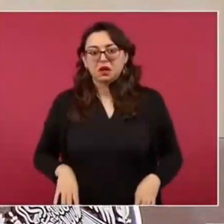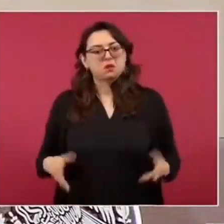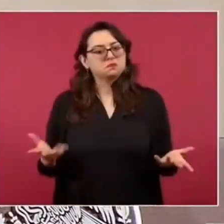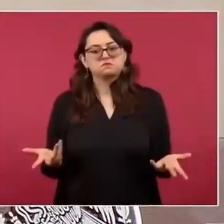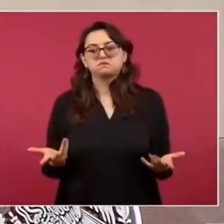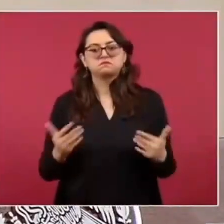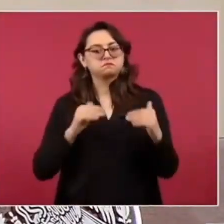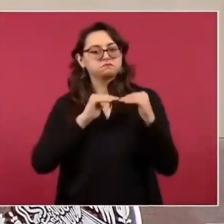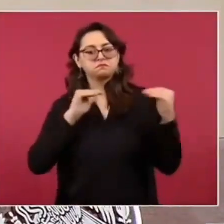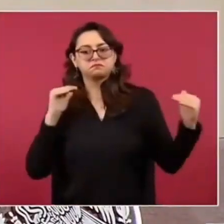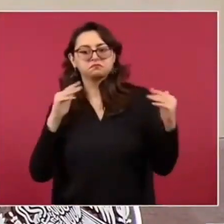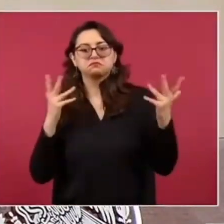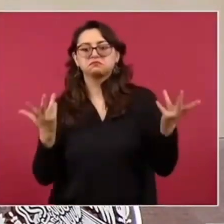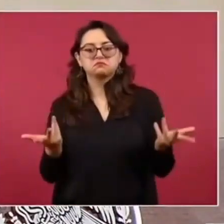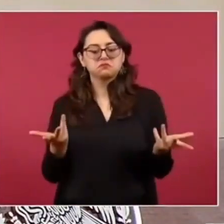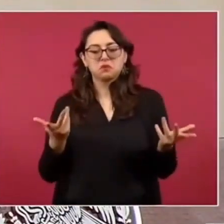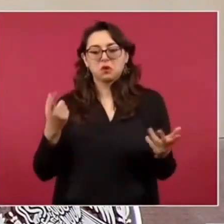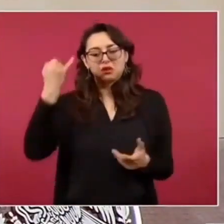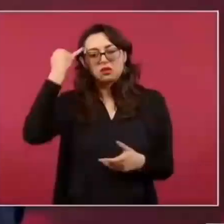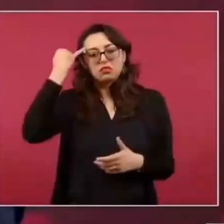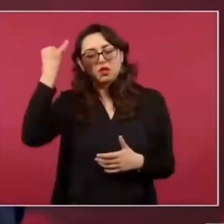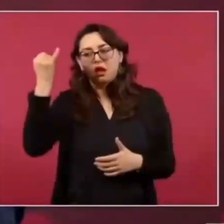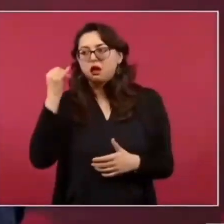el presidente Biden.